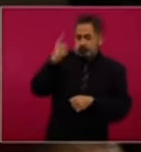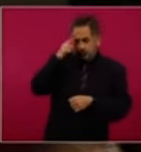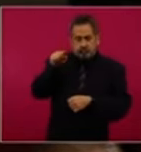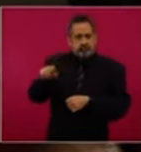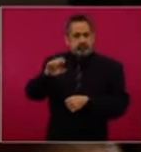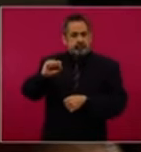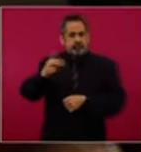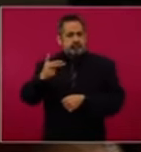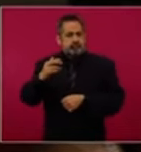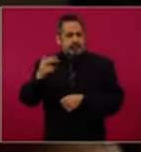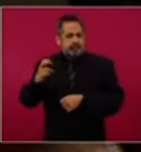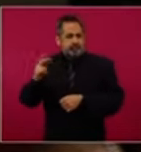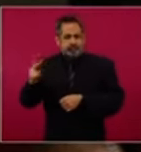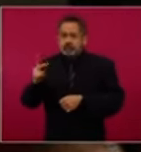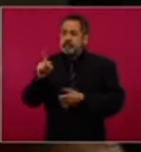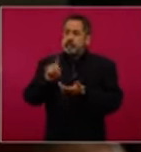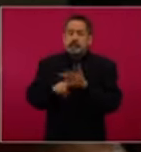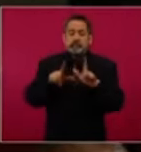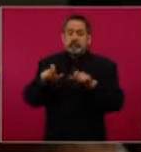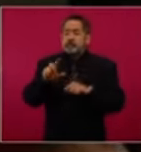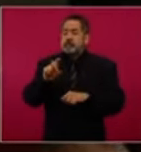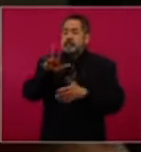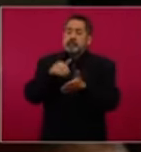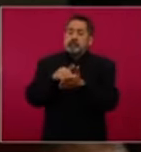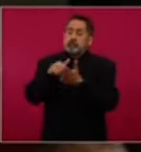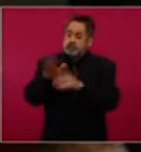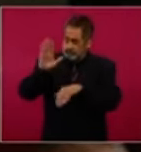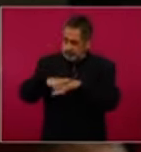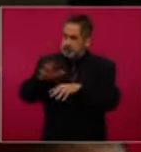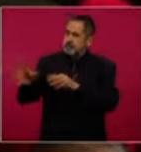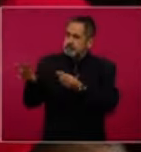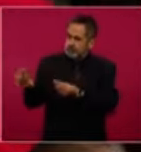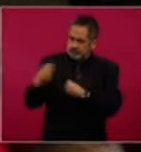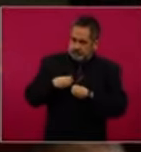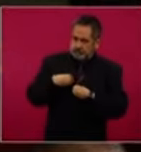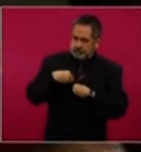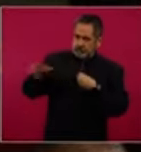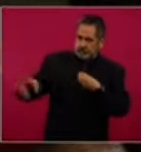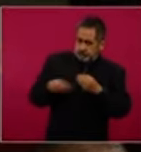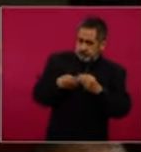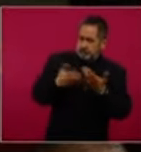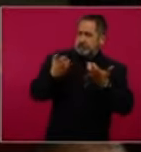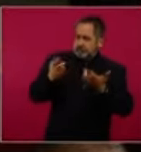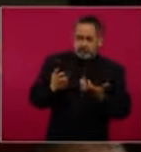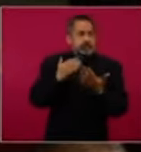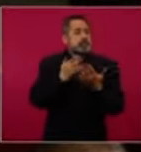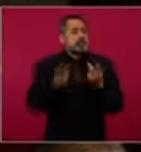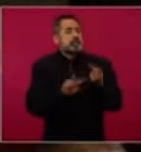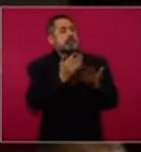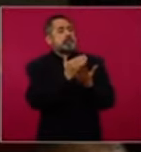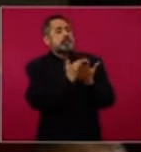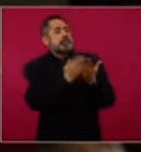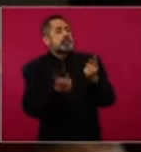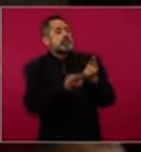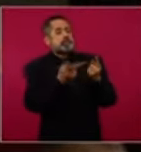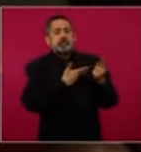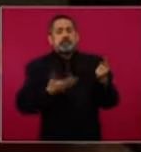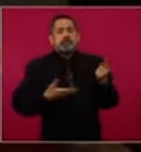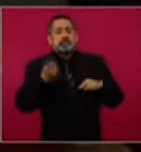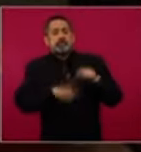Hacienda 1.738 millones de pesos todavía para llevar a cabo la consulta de revocación de mandato. Y en este mismo